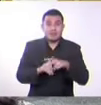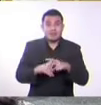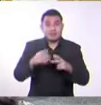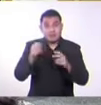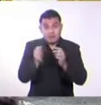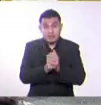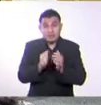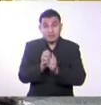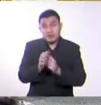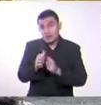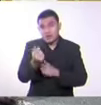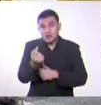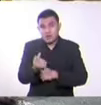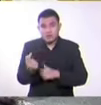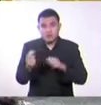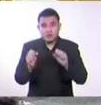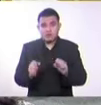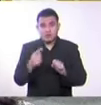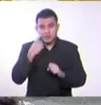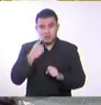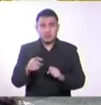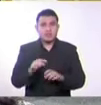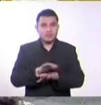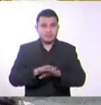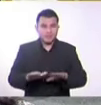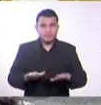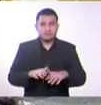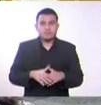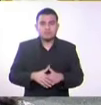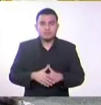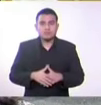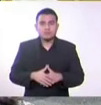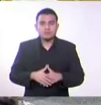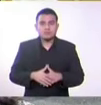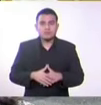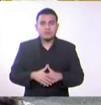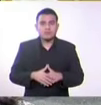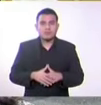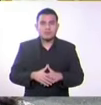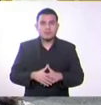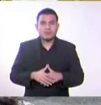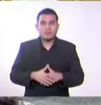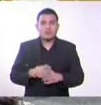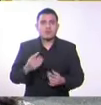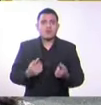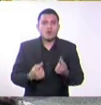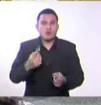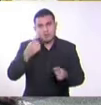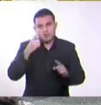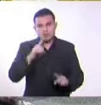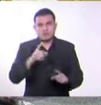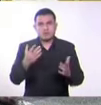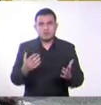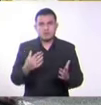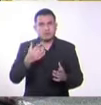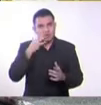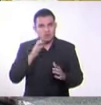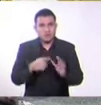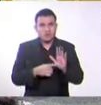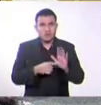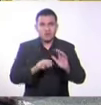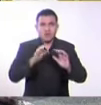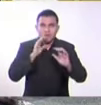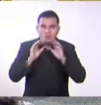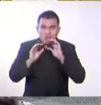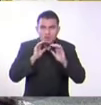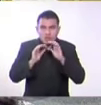ver. Mira, Mayra, para ir terminando, ¿cuáles crees que serán los programas en los medios de